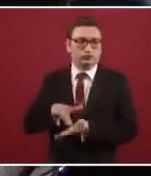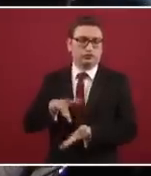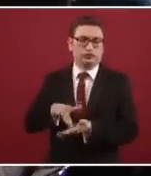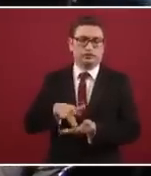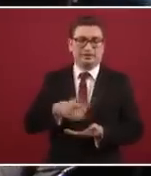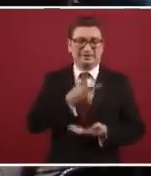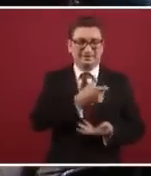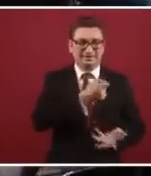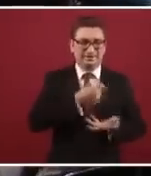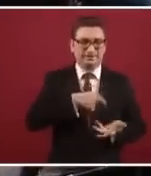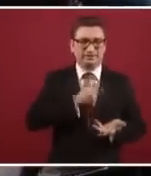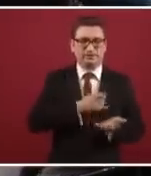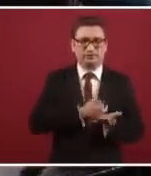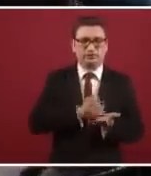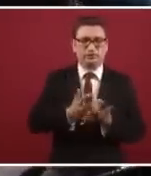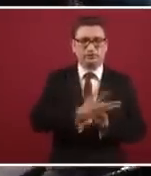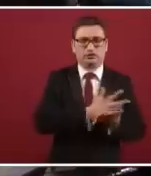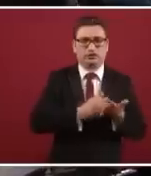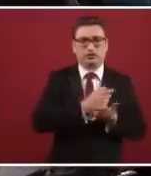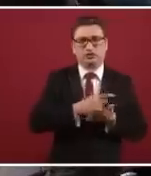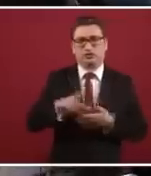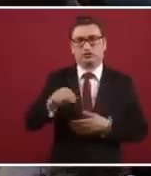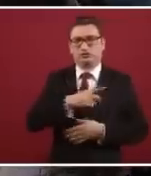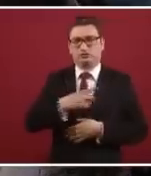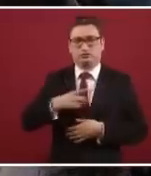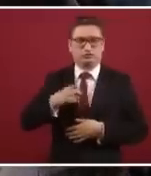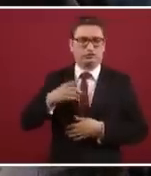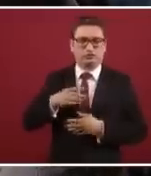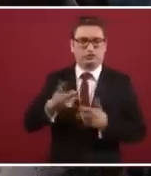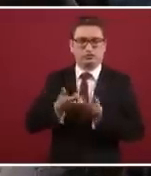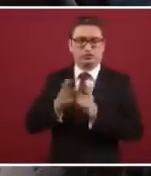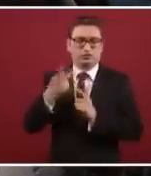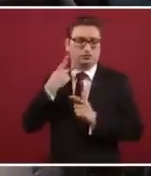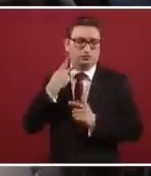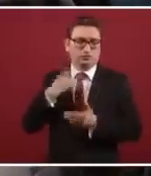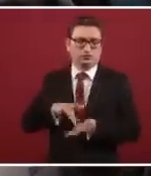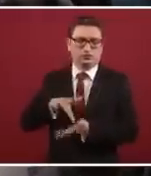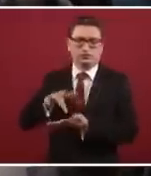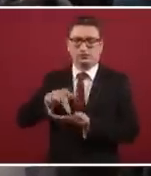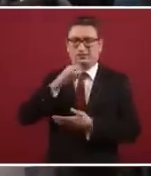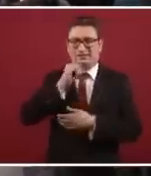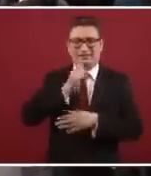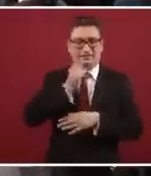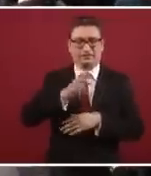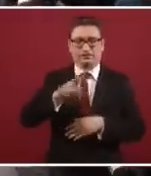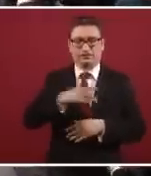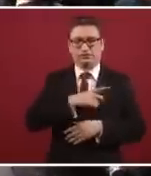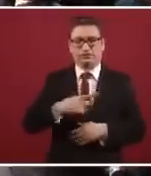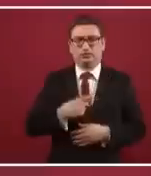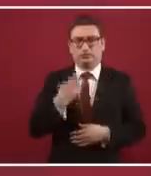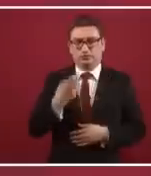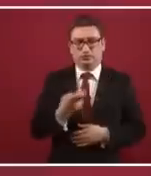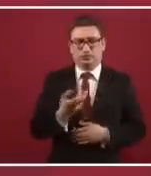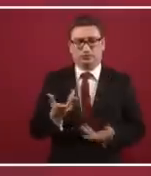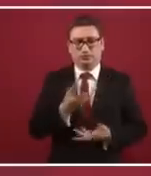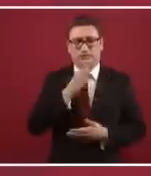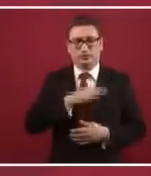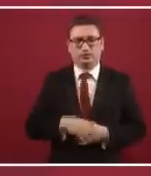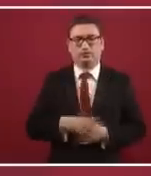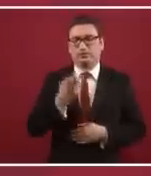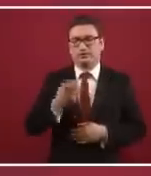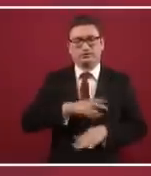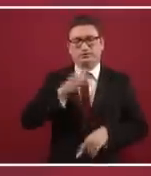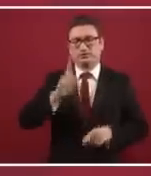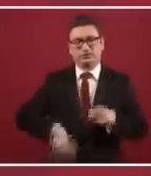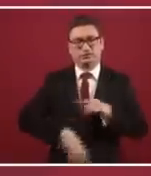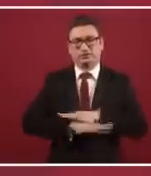dinero de todo el pueblo, que no debe de utilizarse para favorecer a ningún partido. Ya se acabó